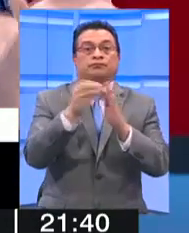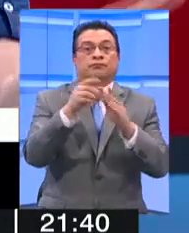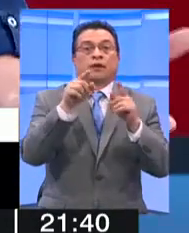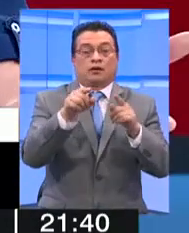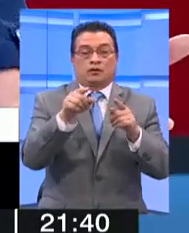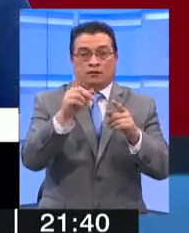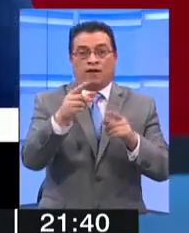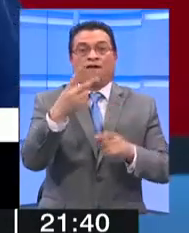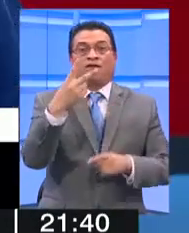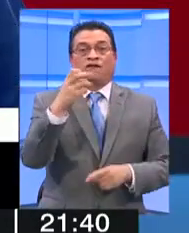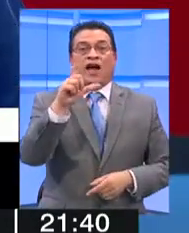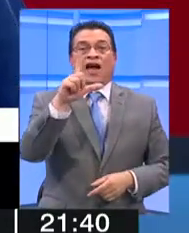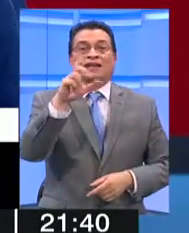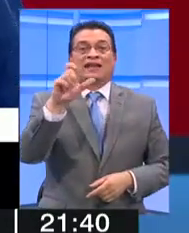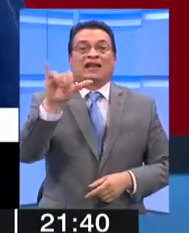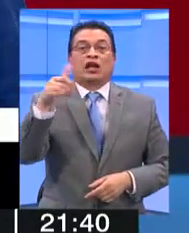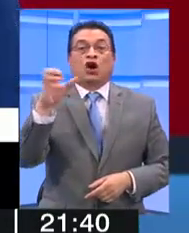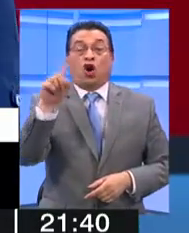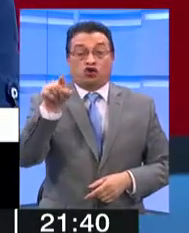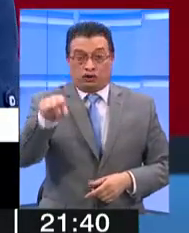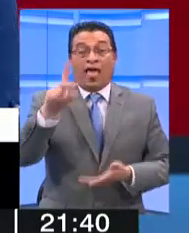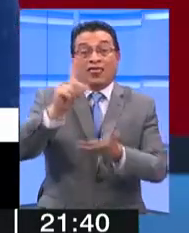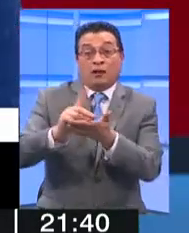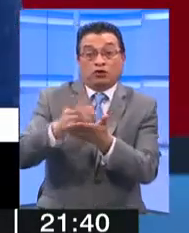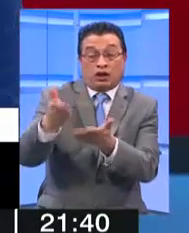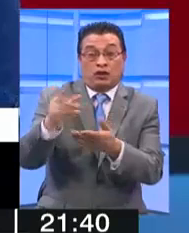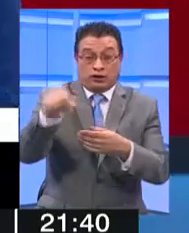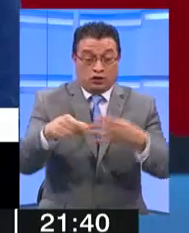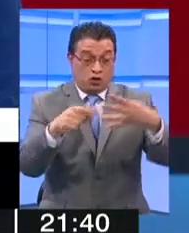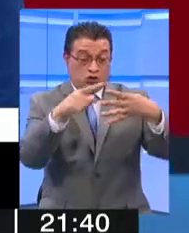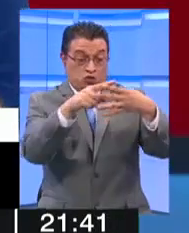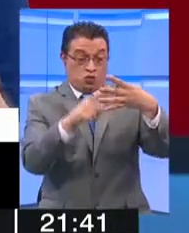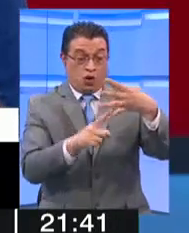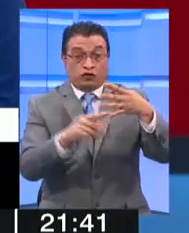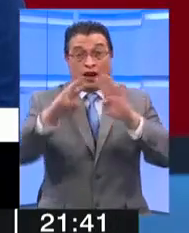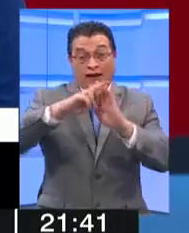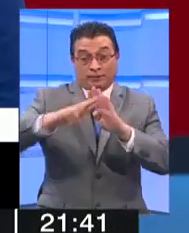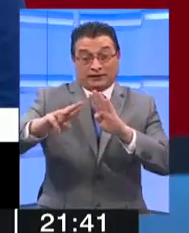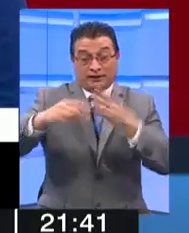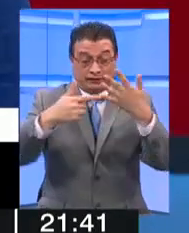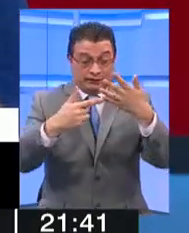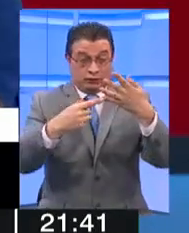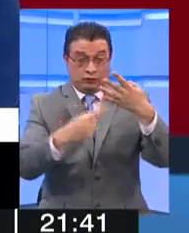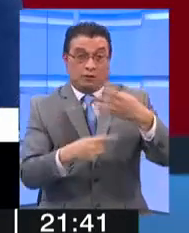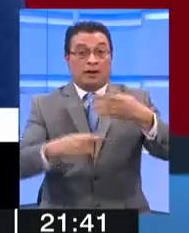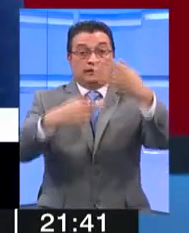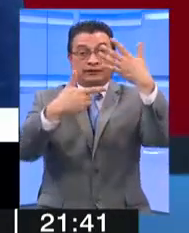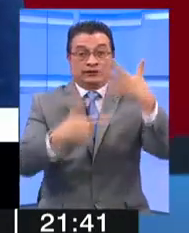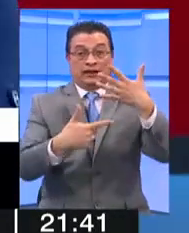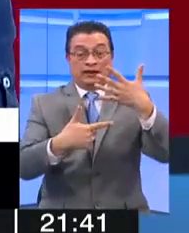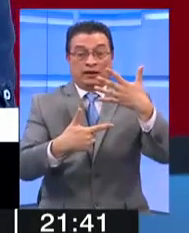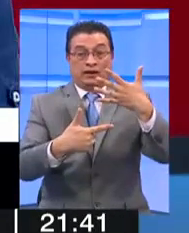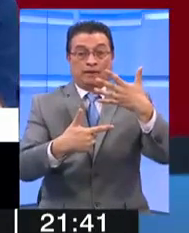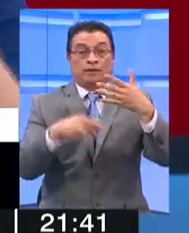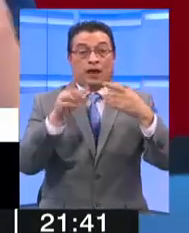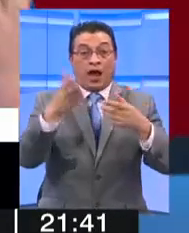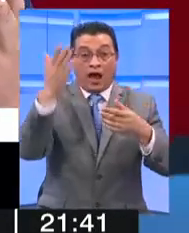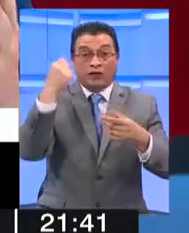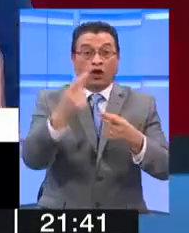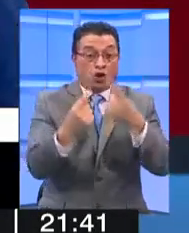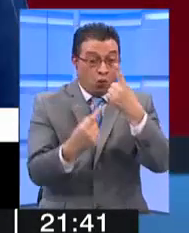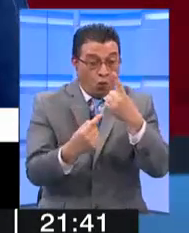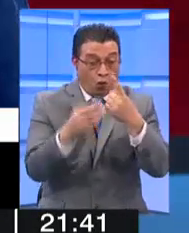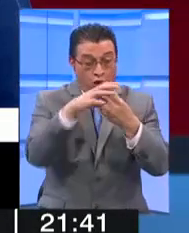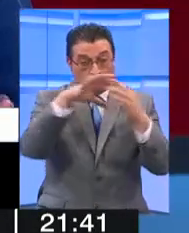distrito donde Camila Vallejo es diputada. Ese distrito pasa de 4 representantes a 7. Antes eran 2 distritos, hoy día es un solo distrito de